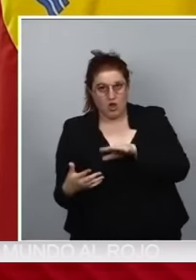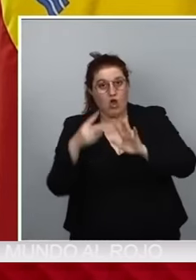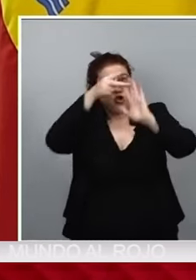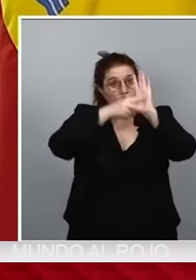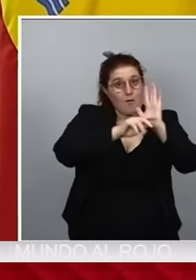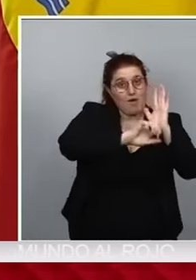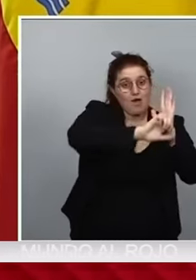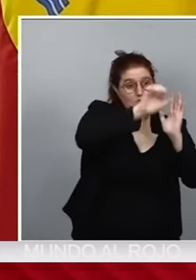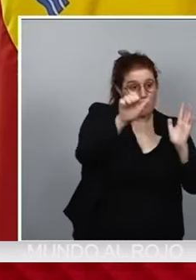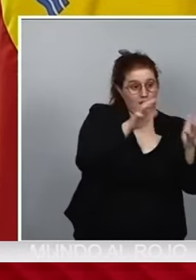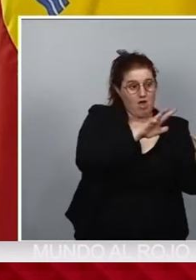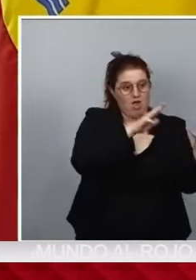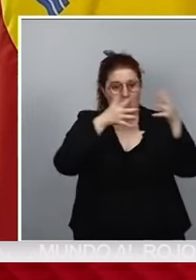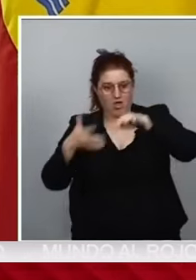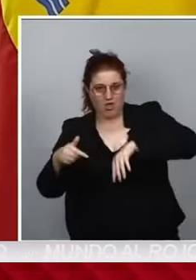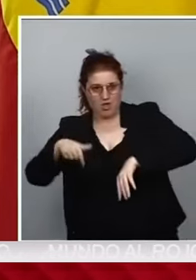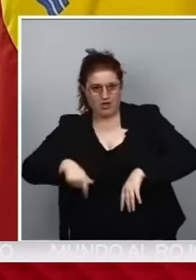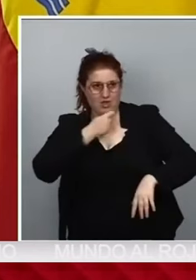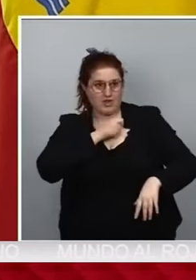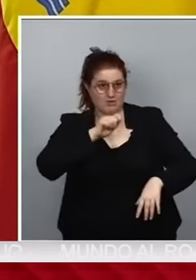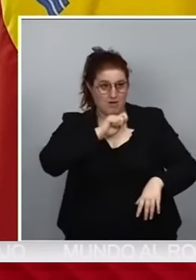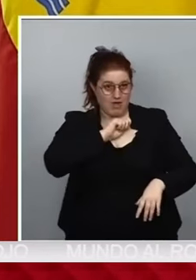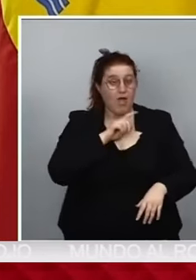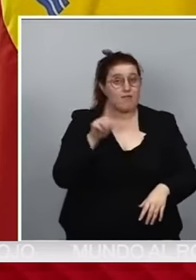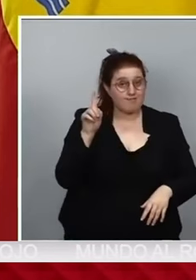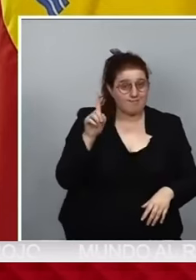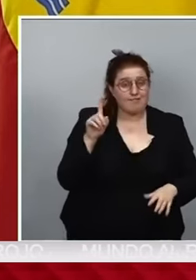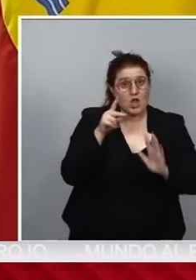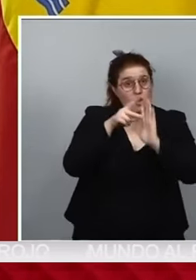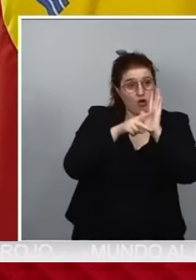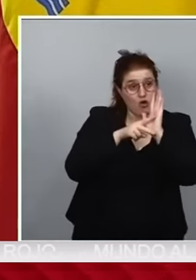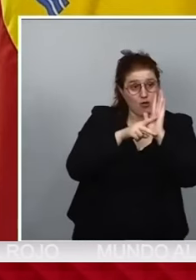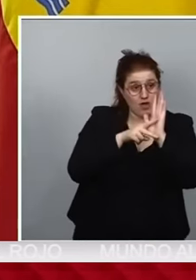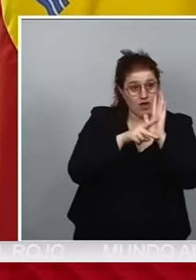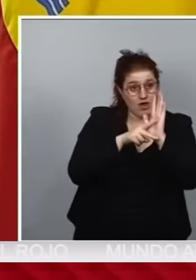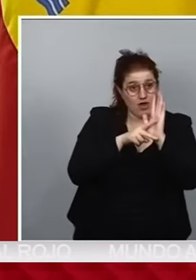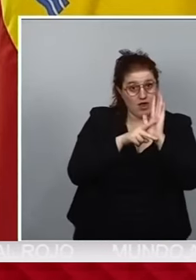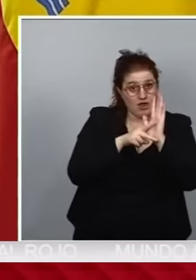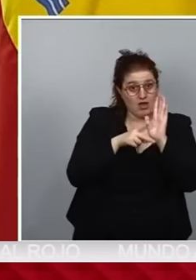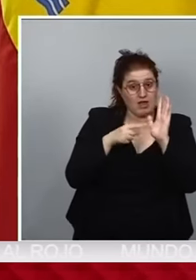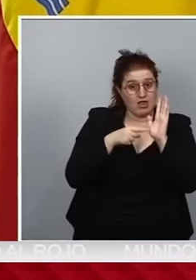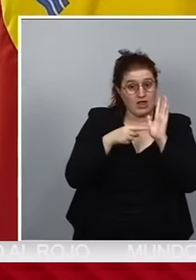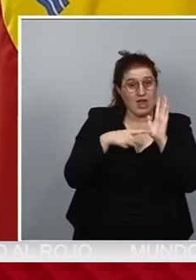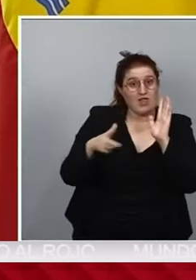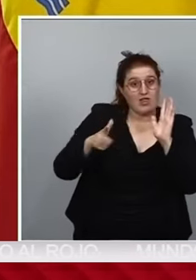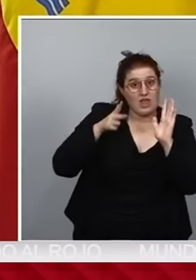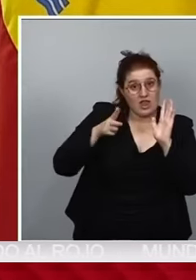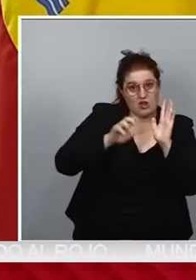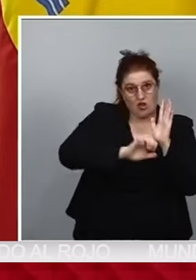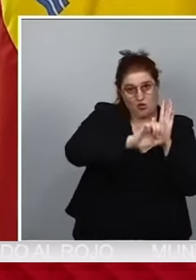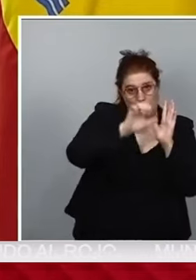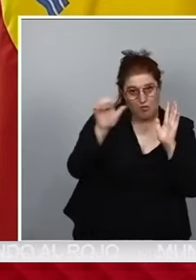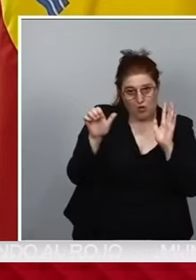europea a nuestro país Por cierto una normativa que es indiscutible en derecho comunitario